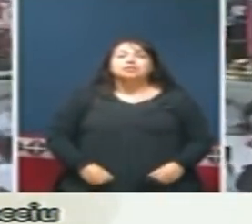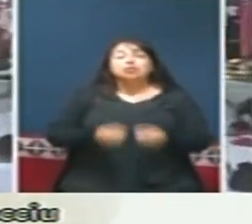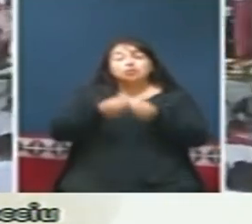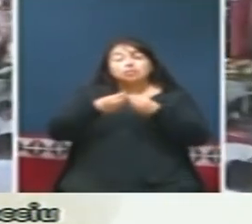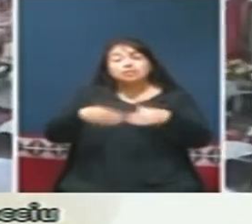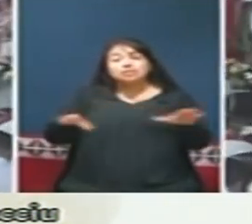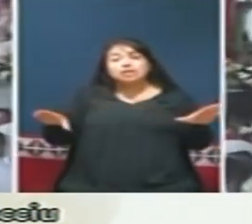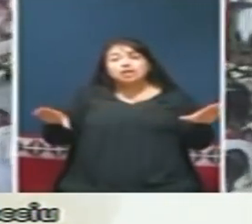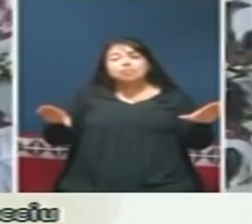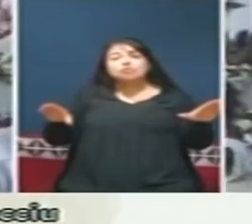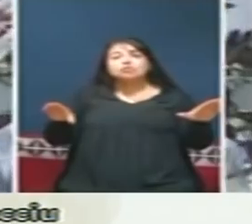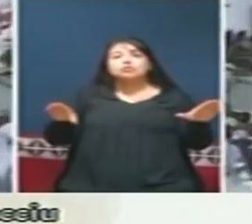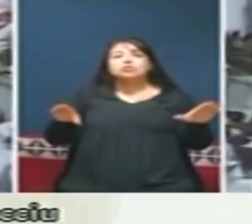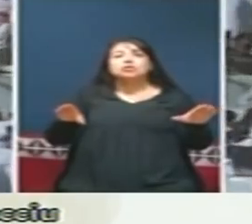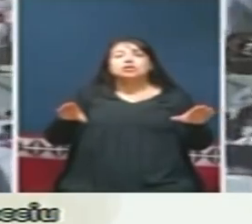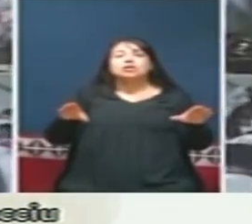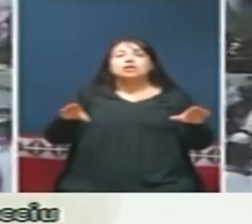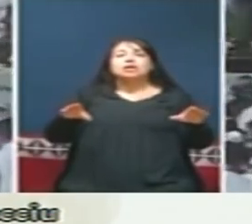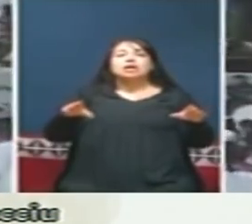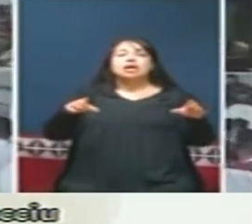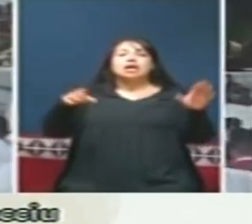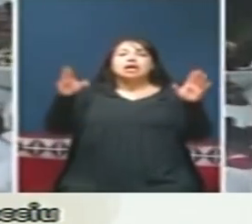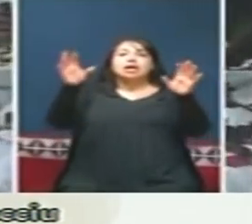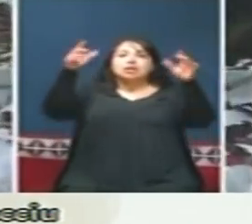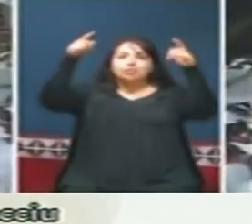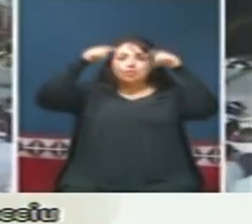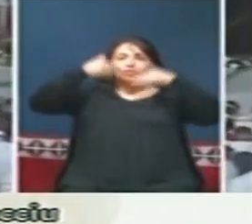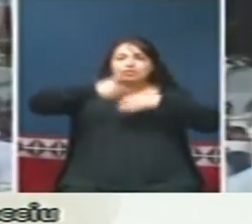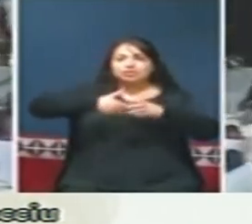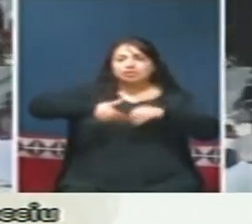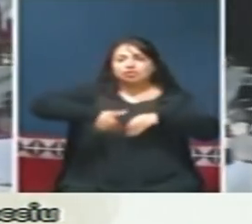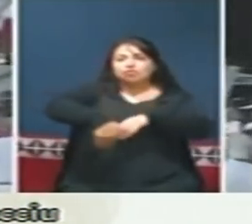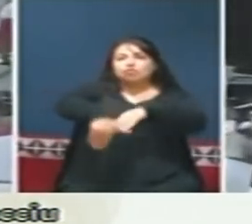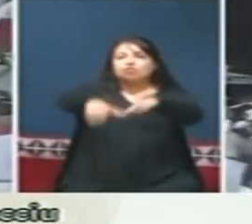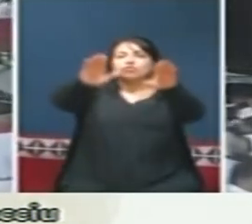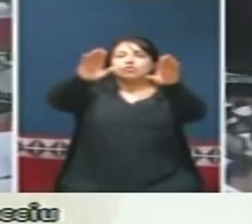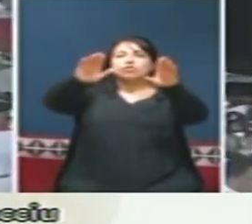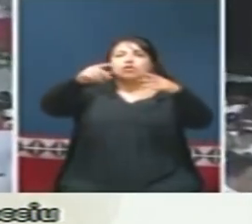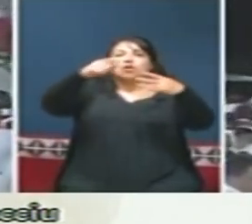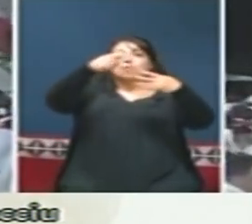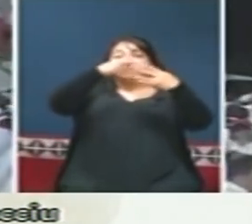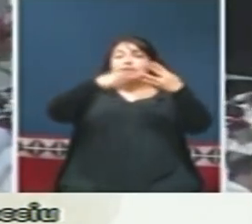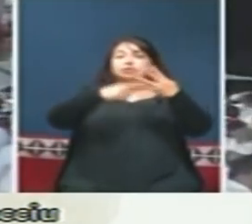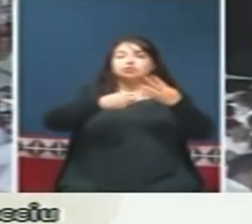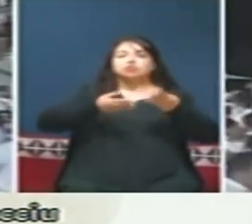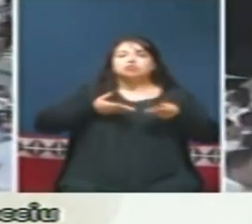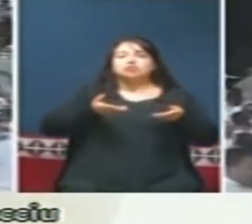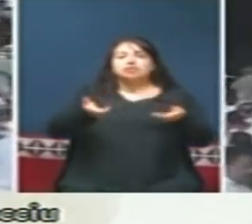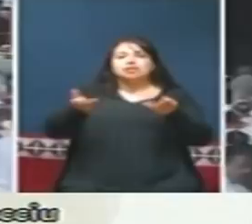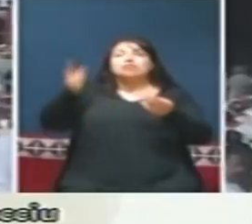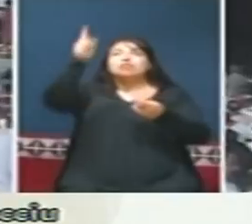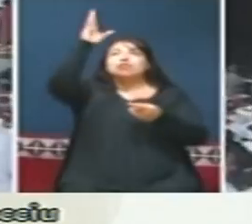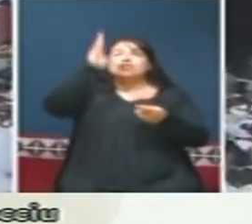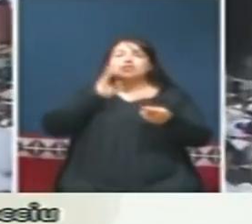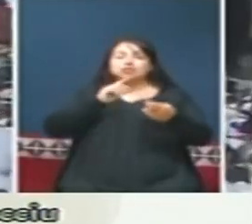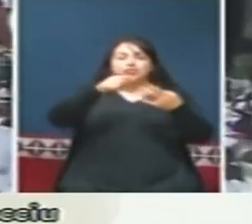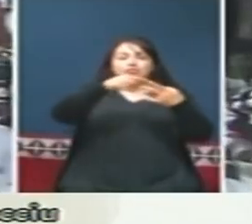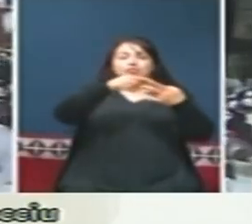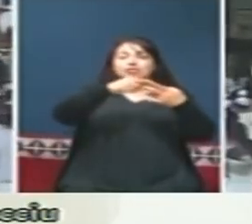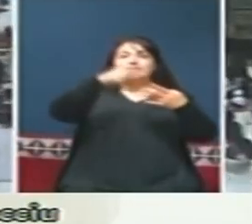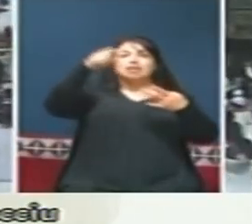Iniciamos el rito de la beatificación de los venerables siervos de Dios, Monseñor Enrique